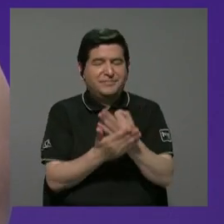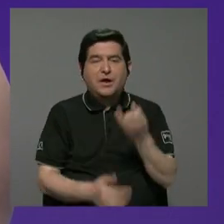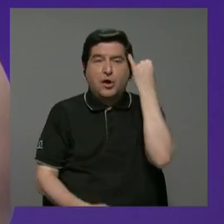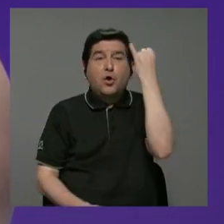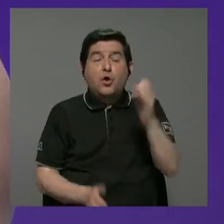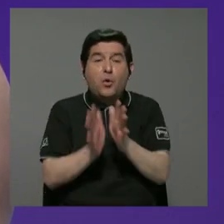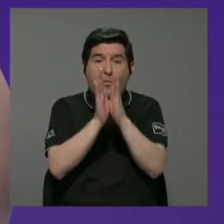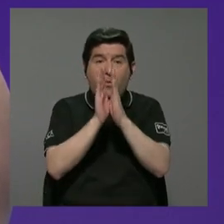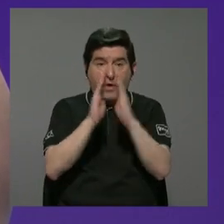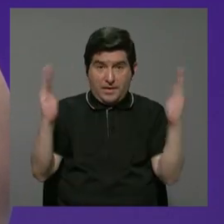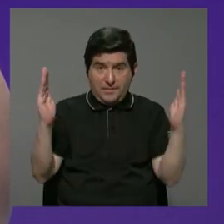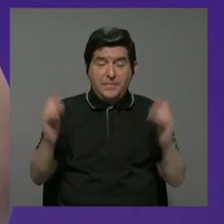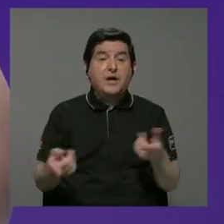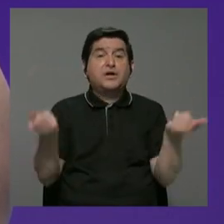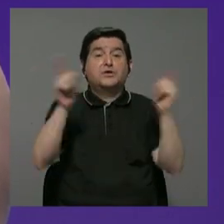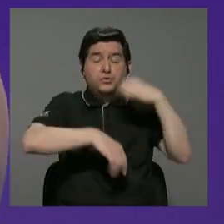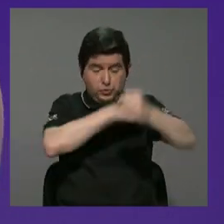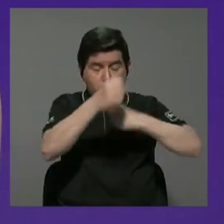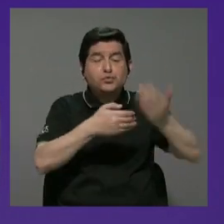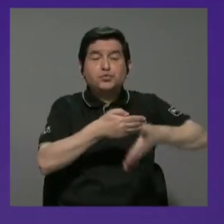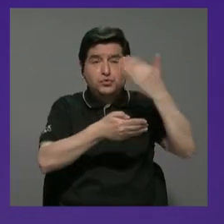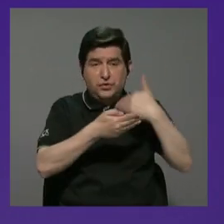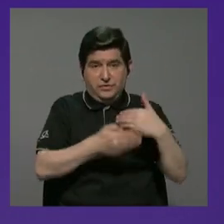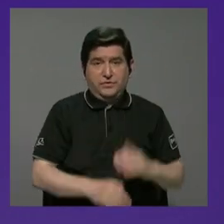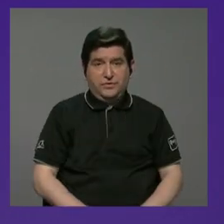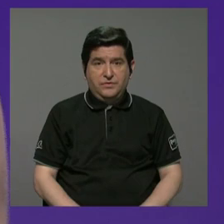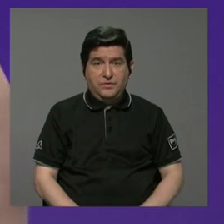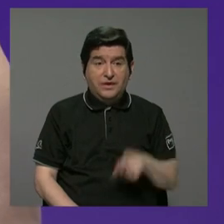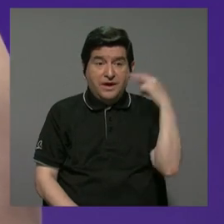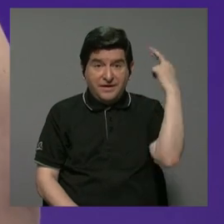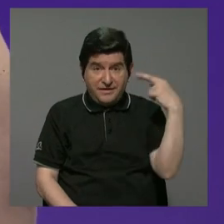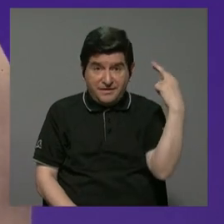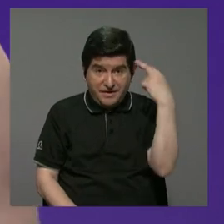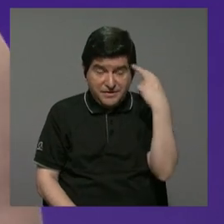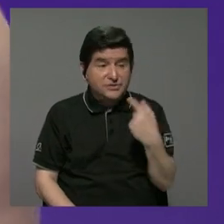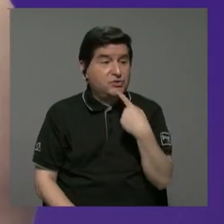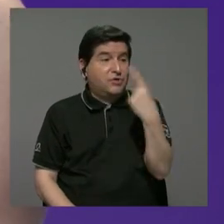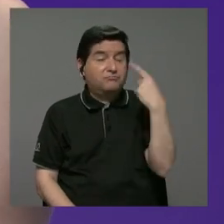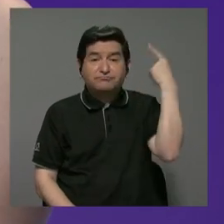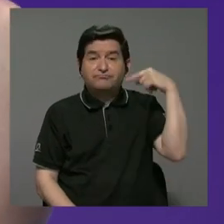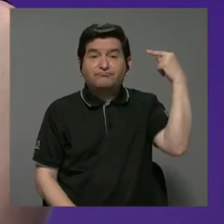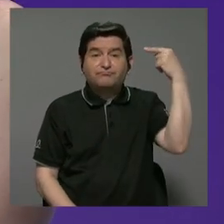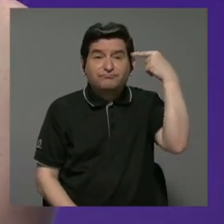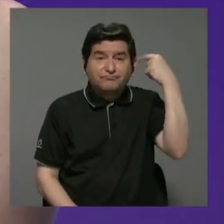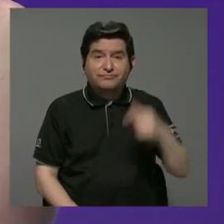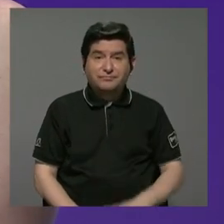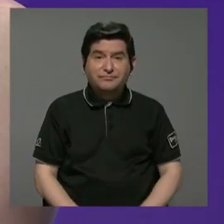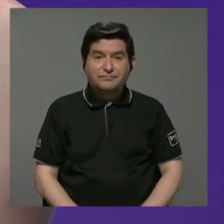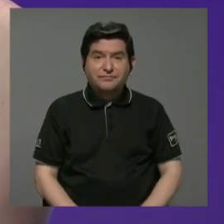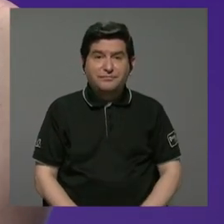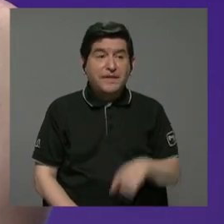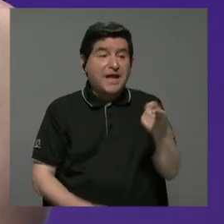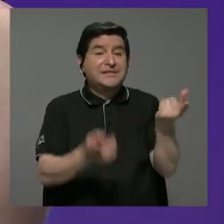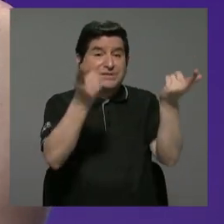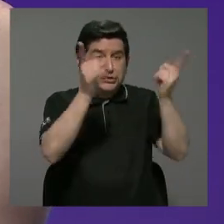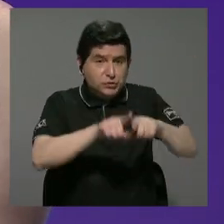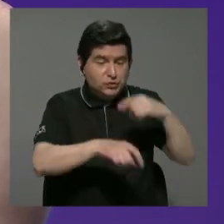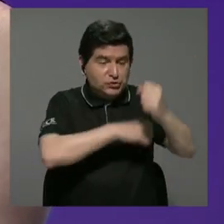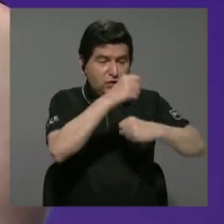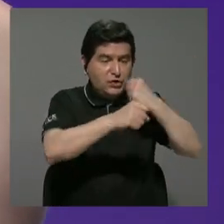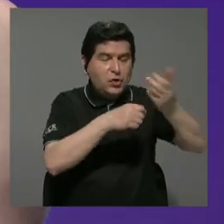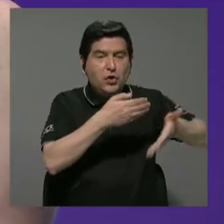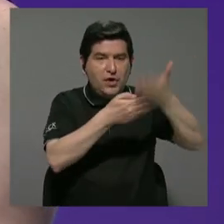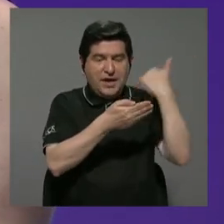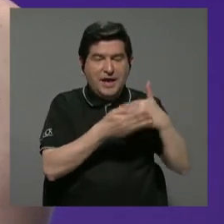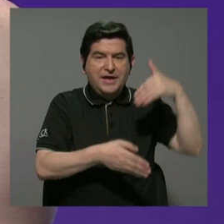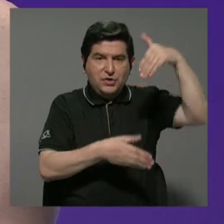Eso pasó el año pasado. Es decir, esta razón que está argumentando el gobierno es una cosa que pasó el año pasado